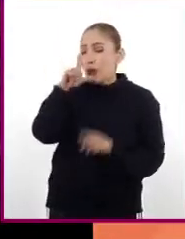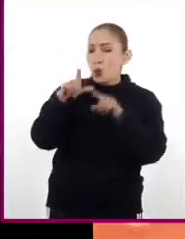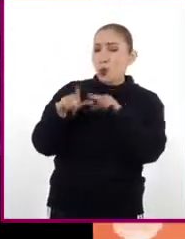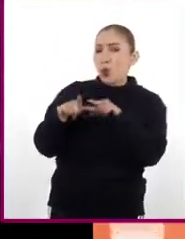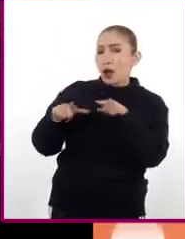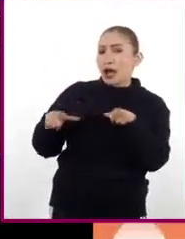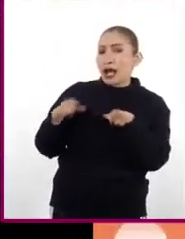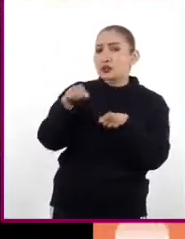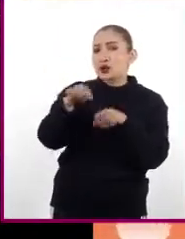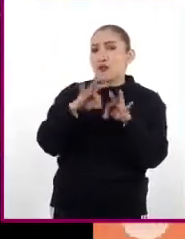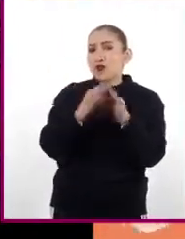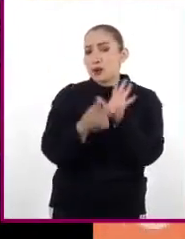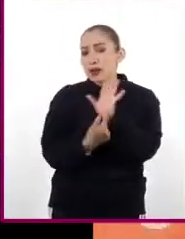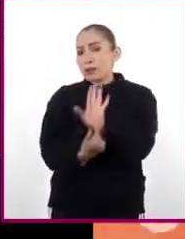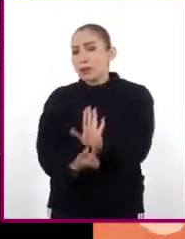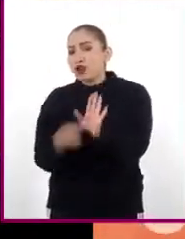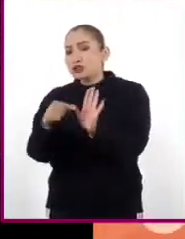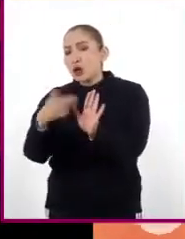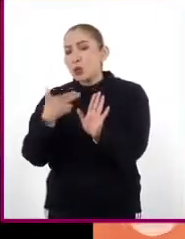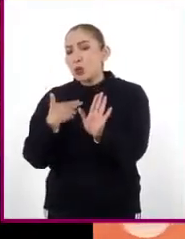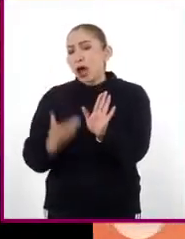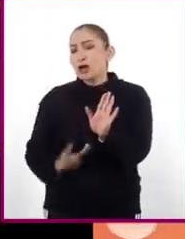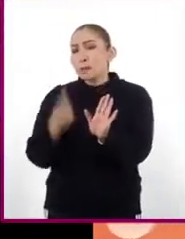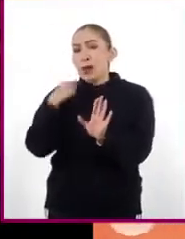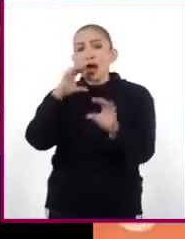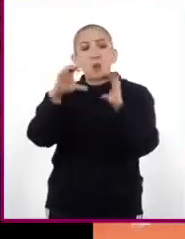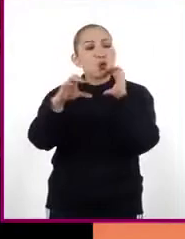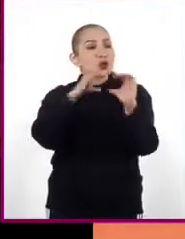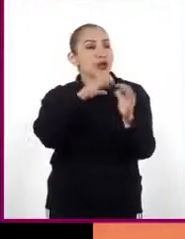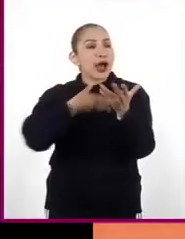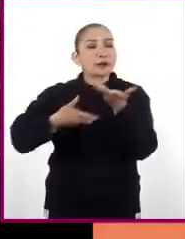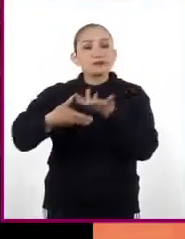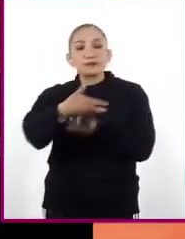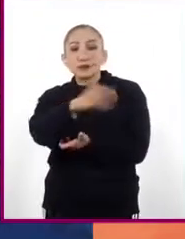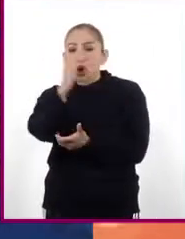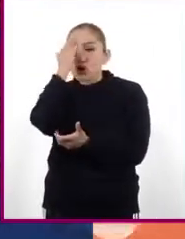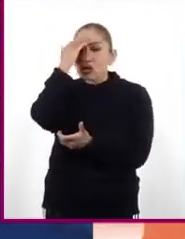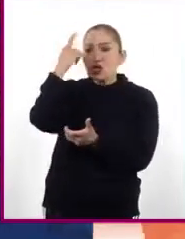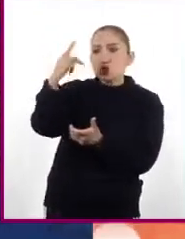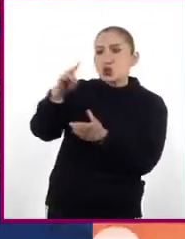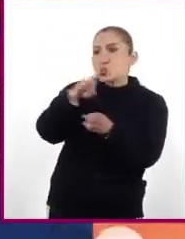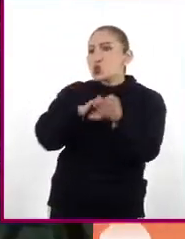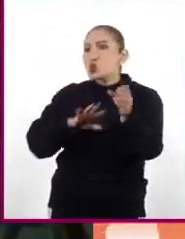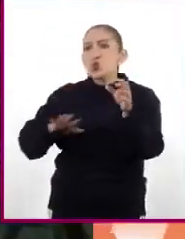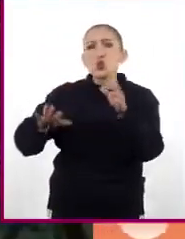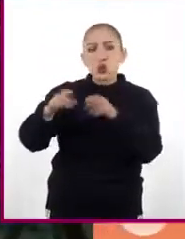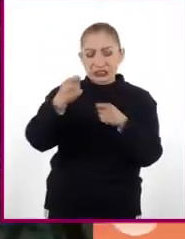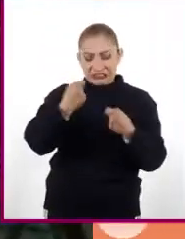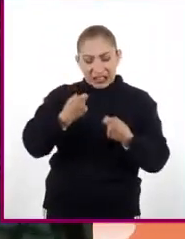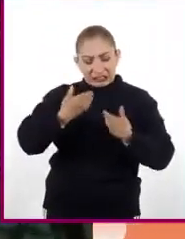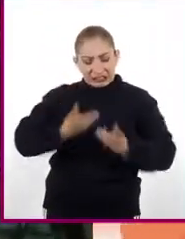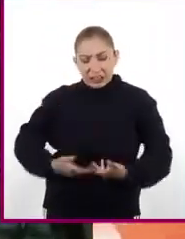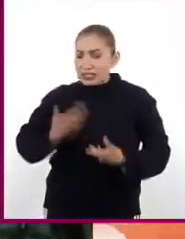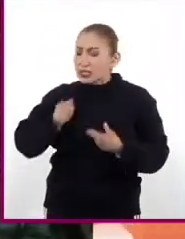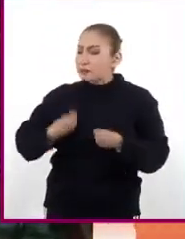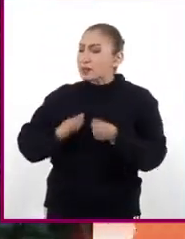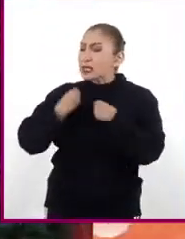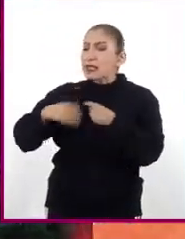es una de las formas de expresión que tiene el ser humano para comunicarse, conocer su propia naturaleza y su